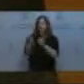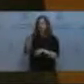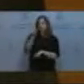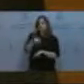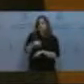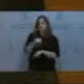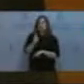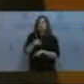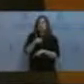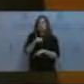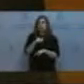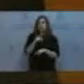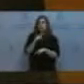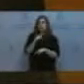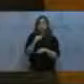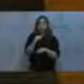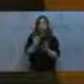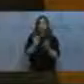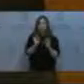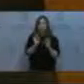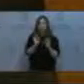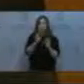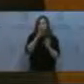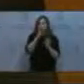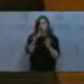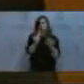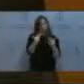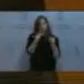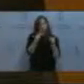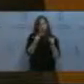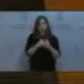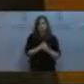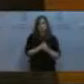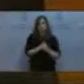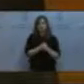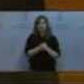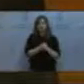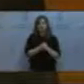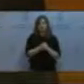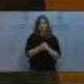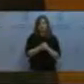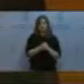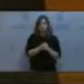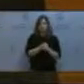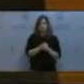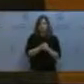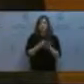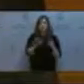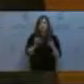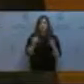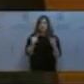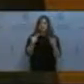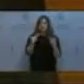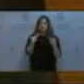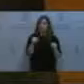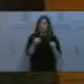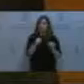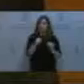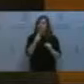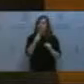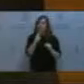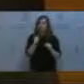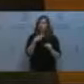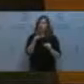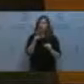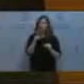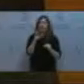sólidos, que serán superiores. Por cierto, y acabo, presidente, acabo, le digo sobre los CSR,